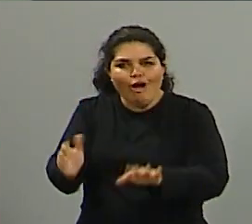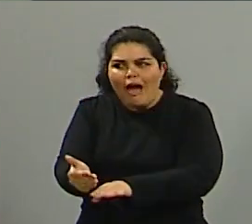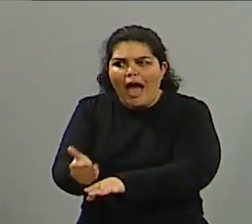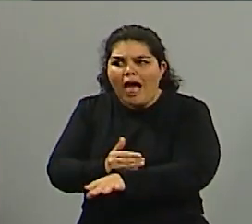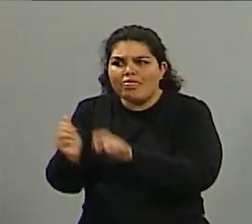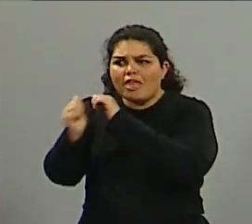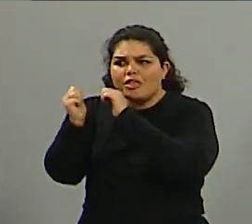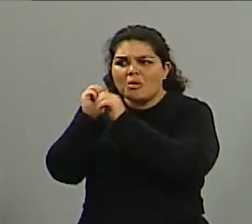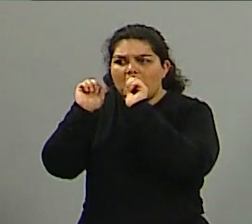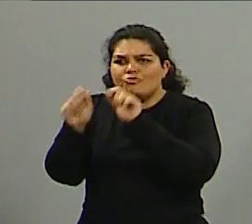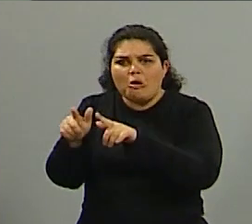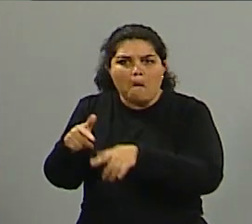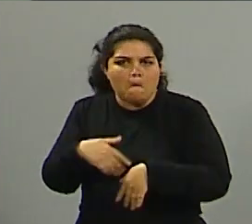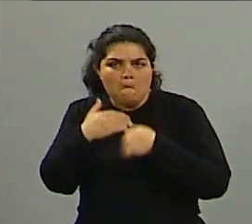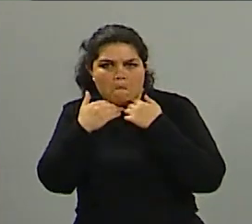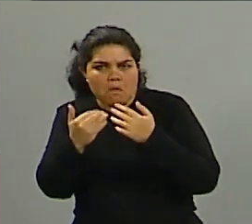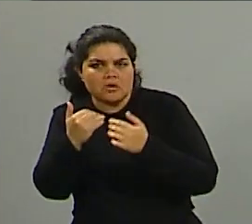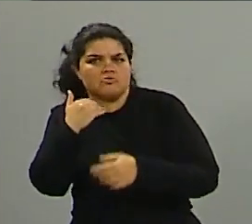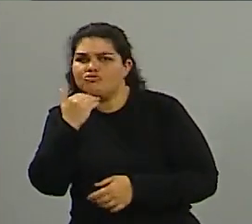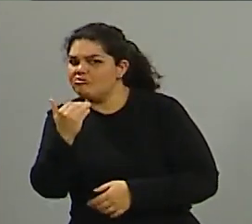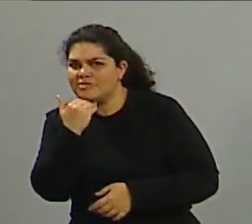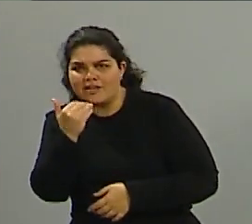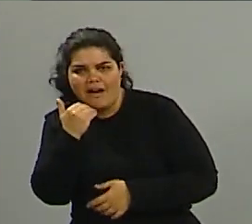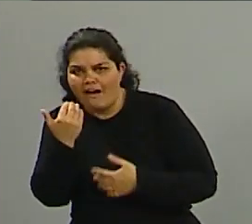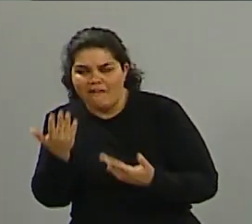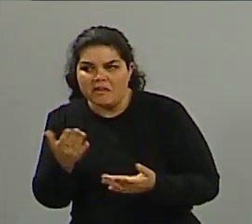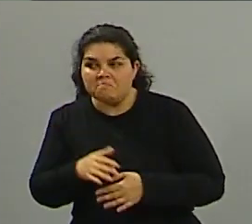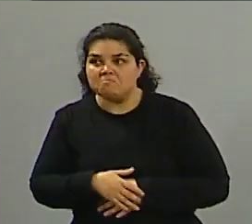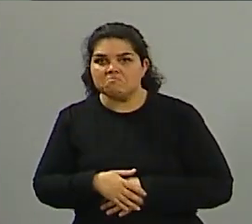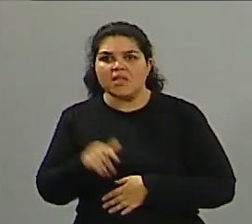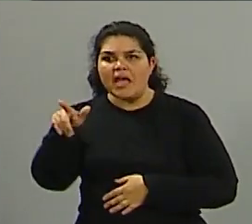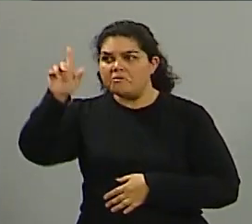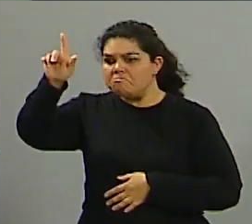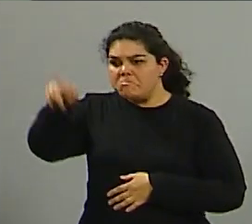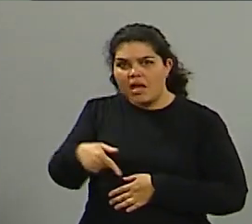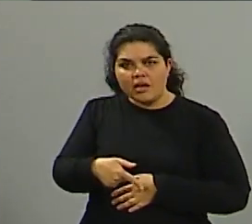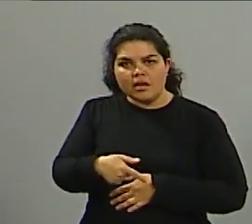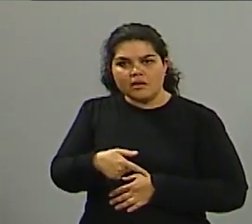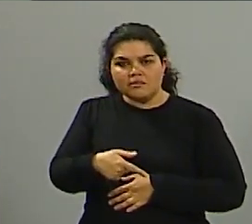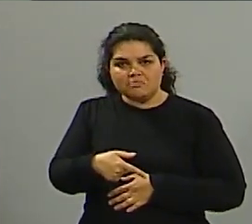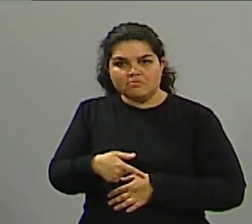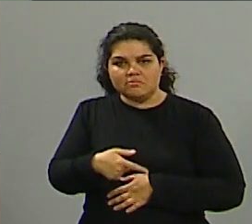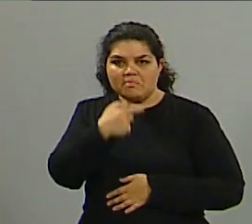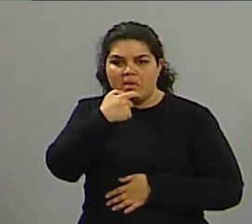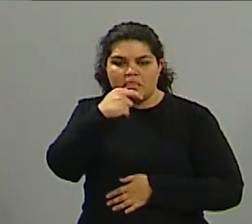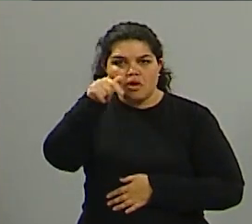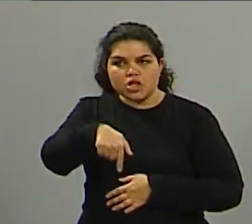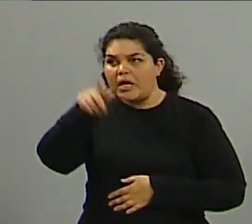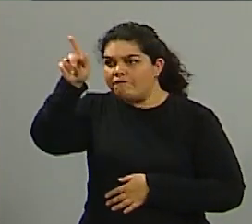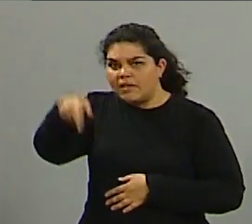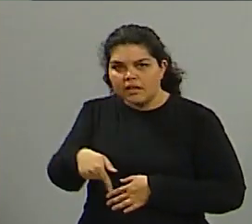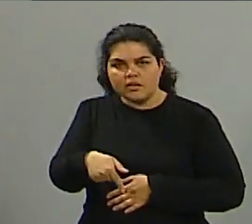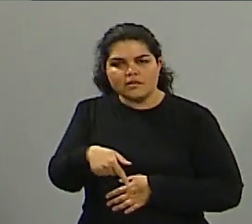asperezas. A él lo esperan con una casa. Él cuando llega entiende que Mendoza está viviendo